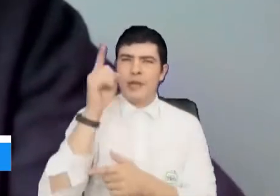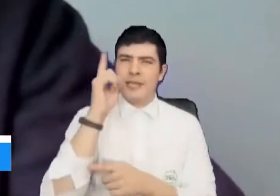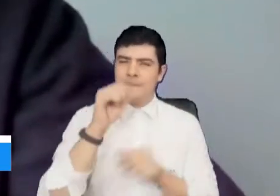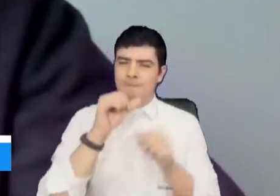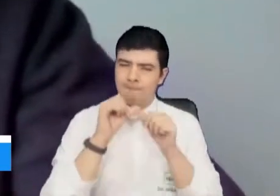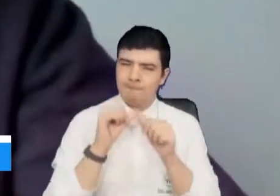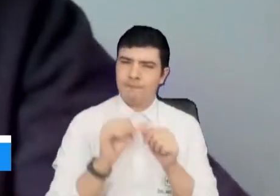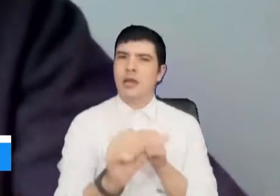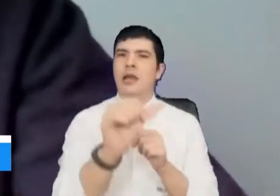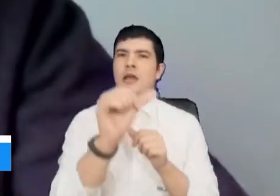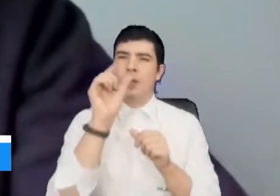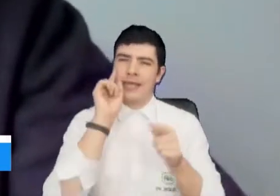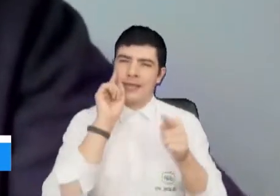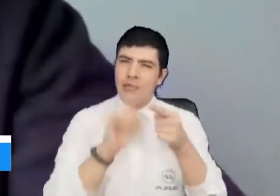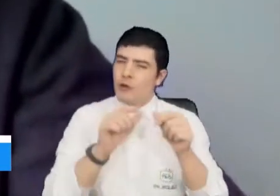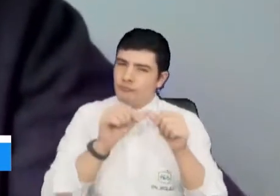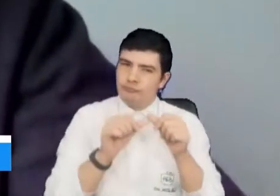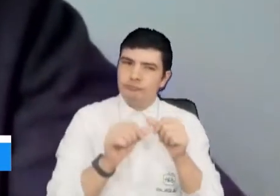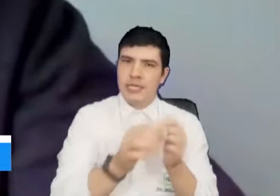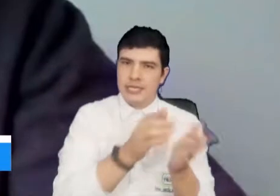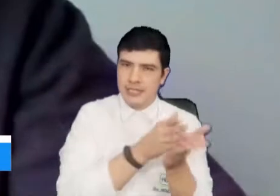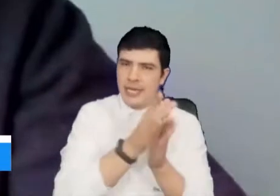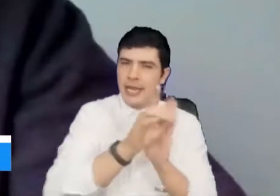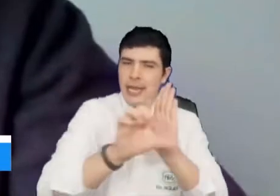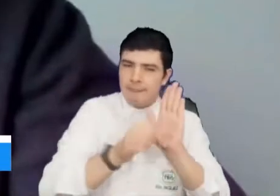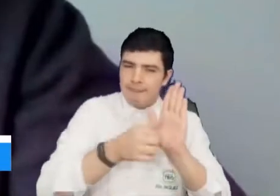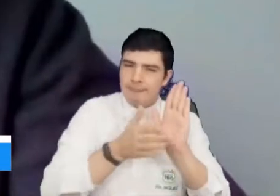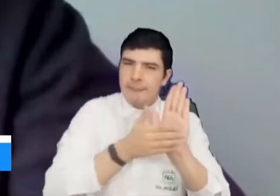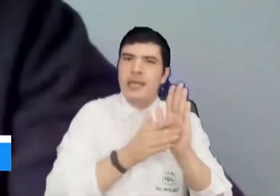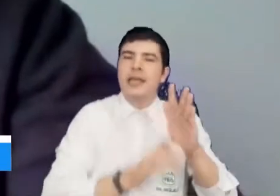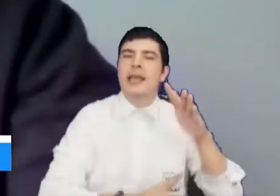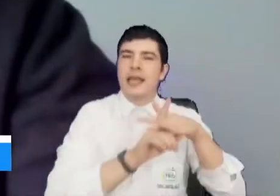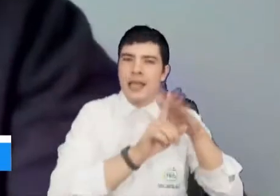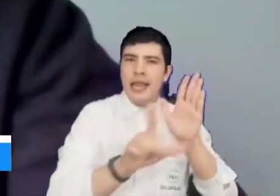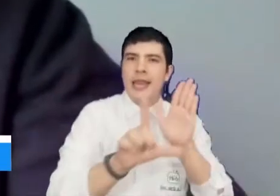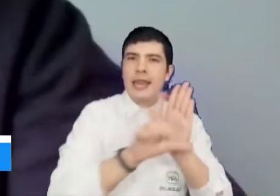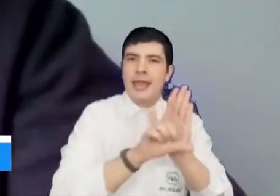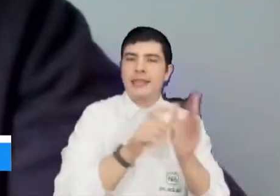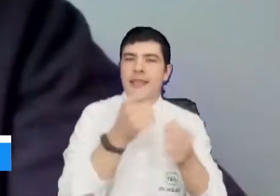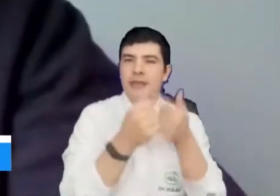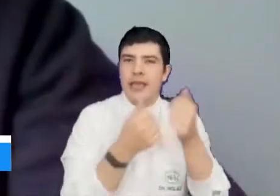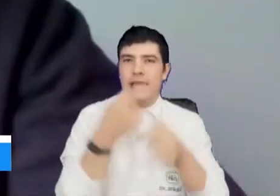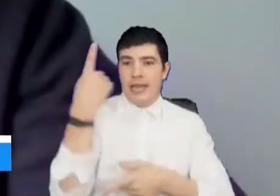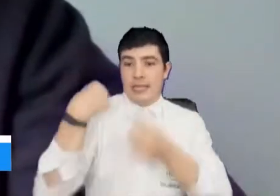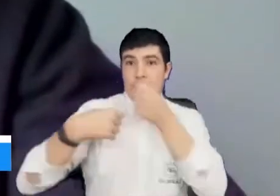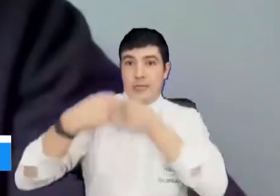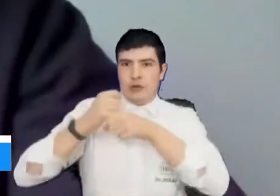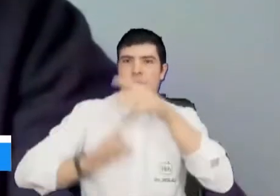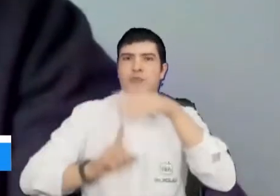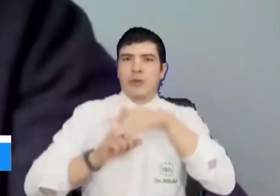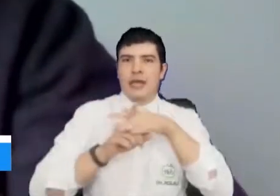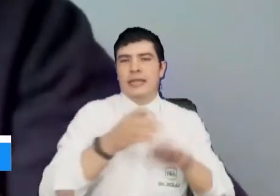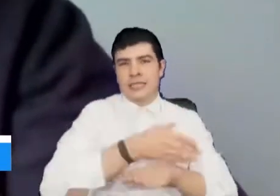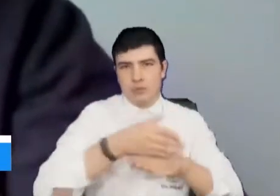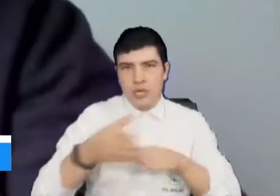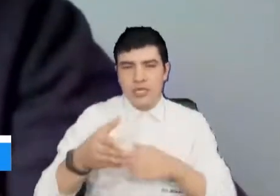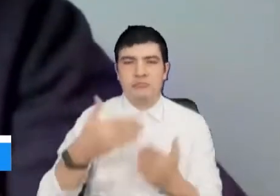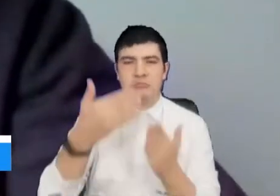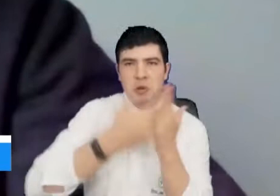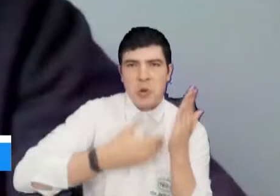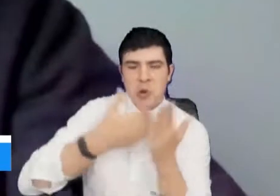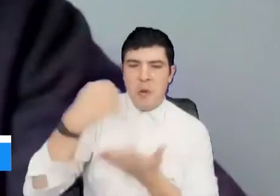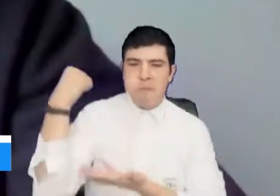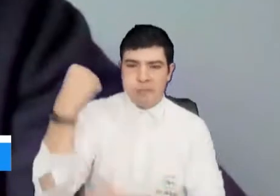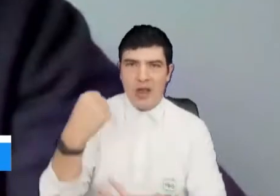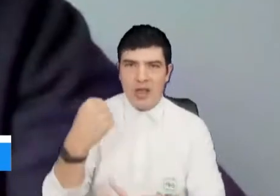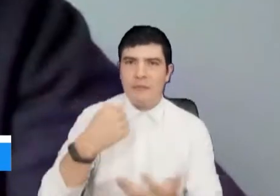permanencia, salió en la ley de financiamiento del año pasado y luego en un documento COMPES, en una política, se aceleró el